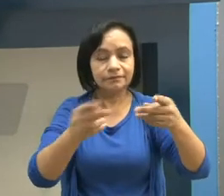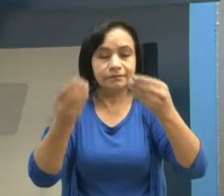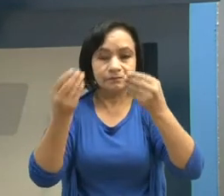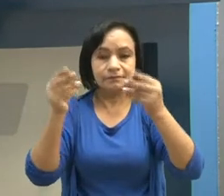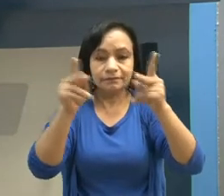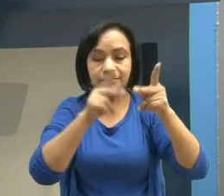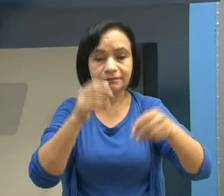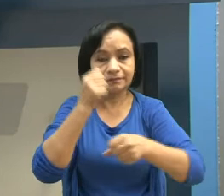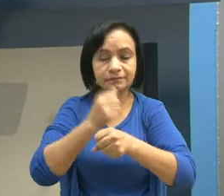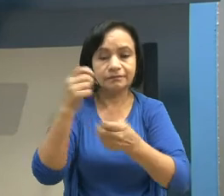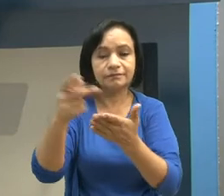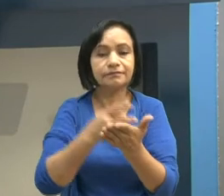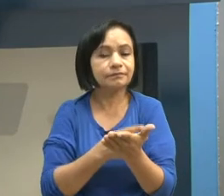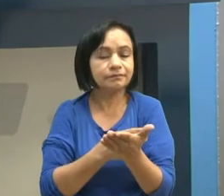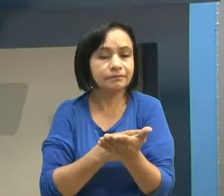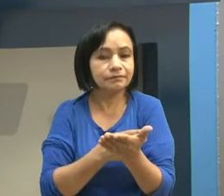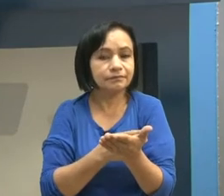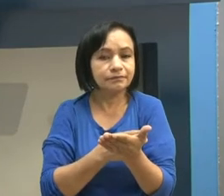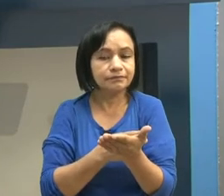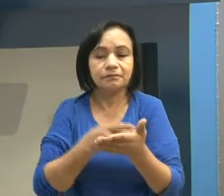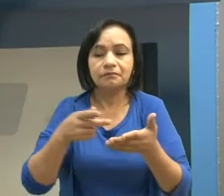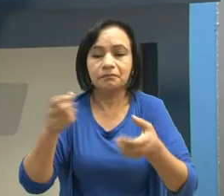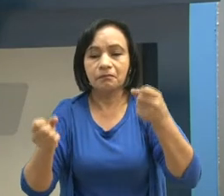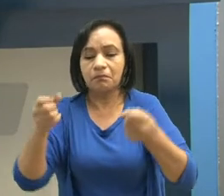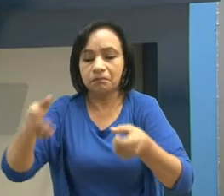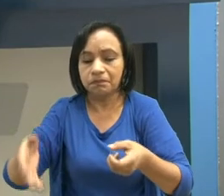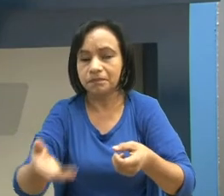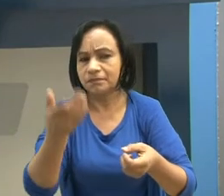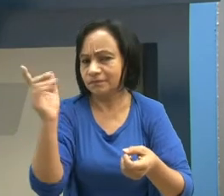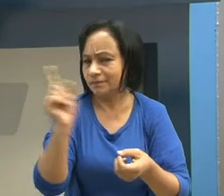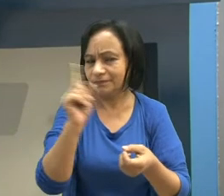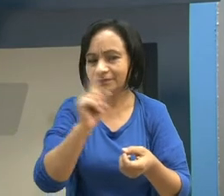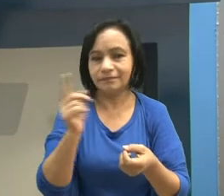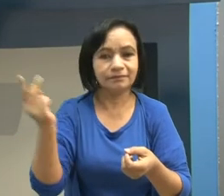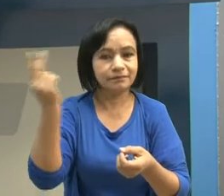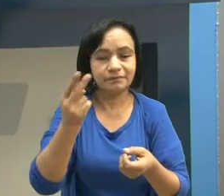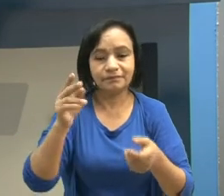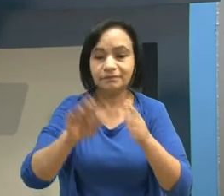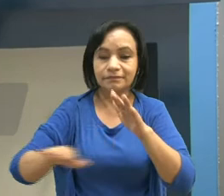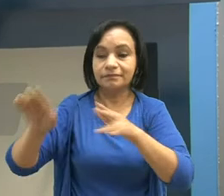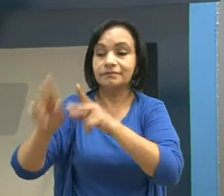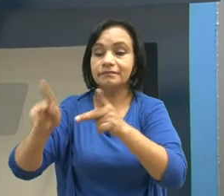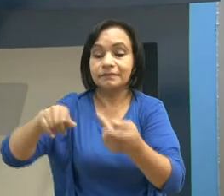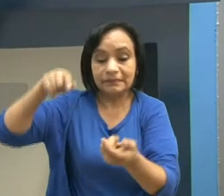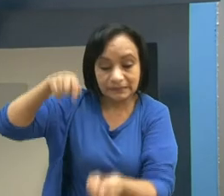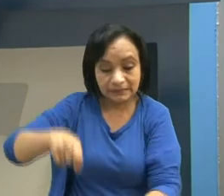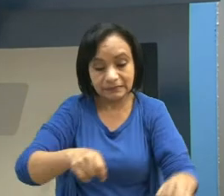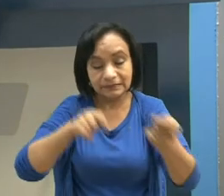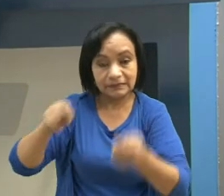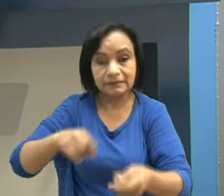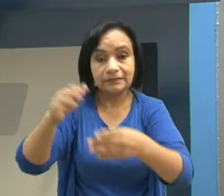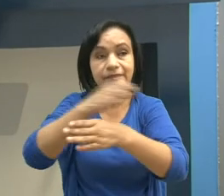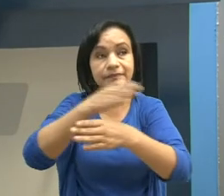utilizan mucha mano de obra. No es un proyecto que se hace con mucha máquina, es un proyecto de pocas máquinas, es un proyecto de más mano de obra. Por lo tanto,